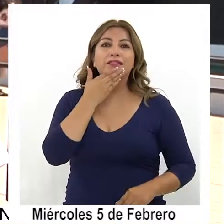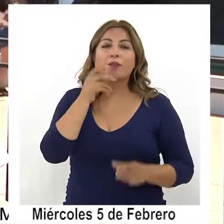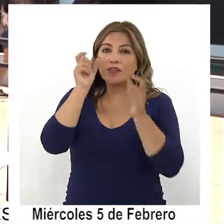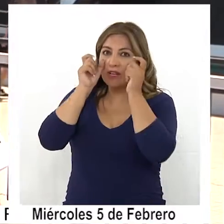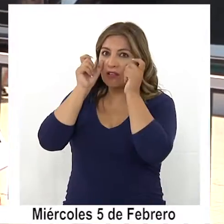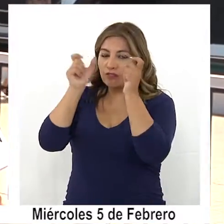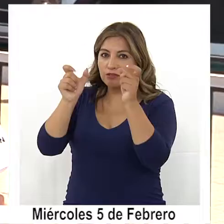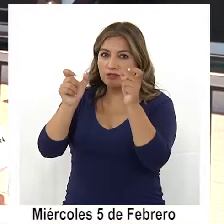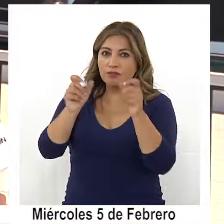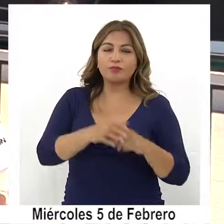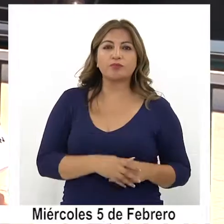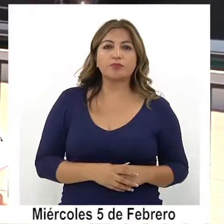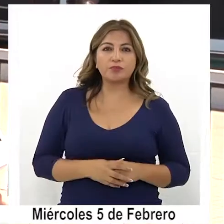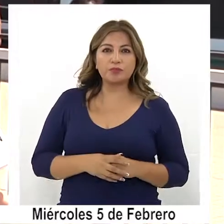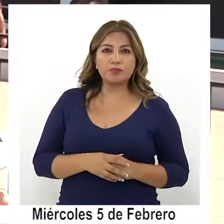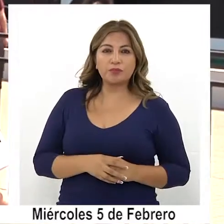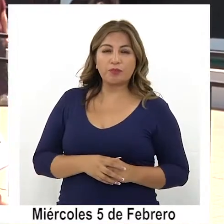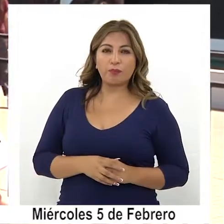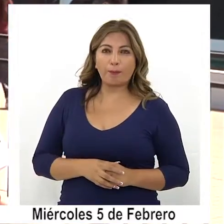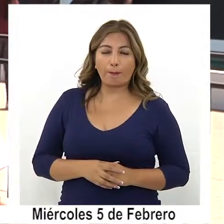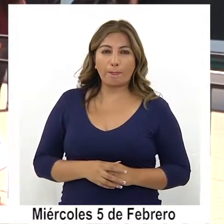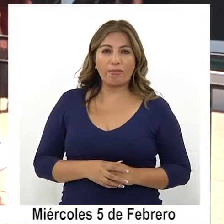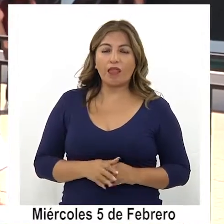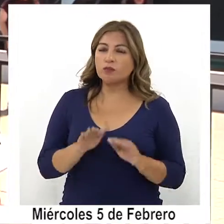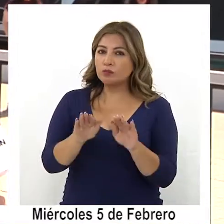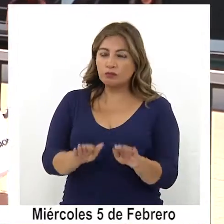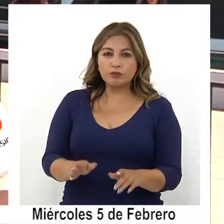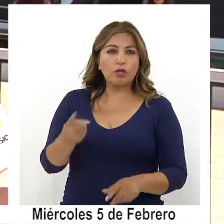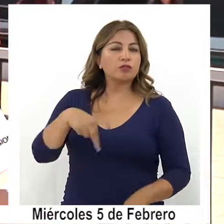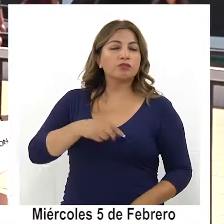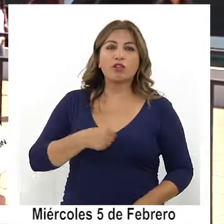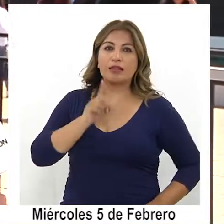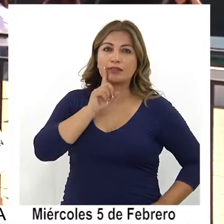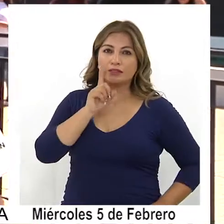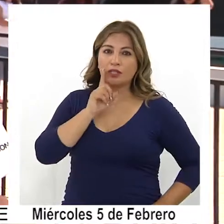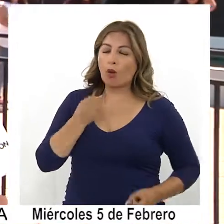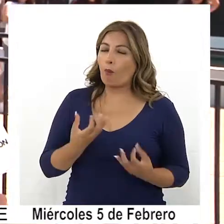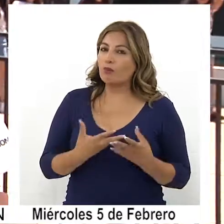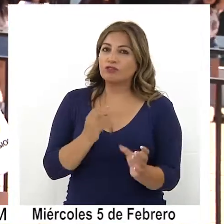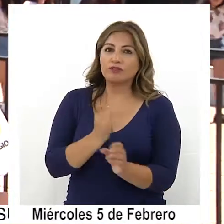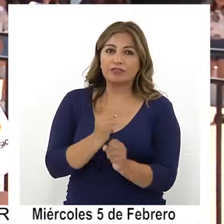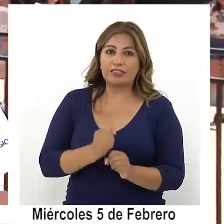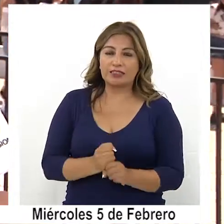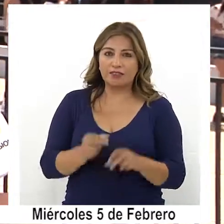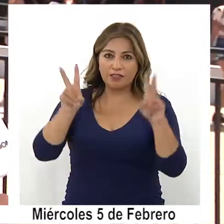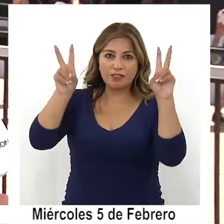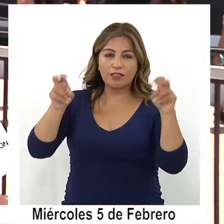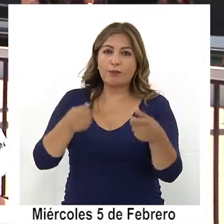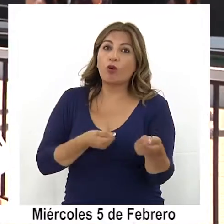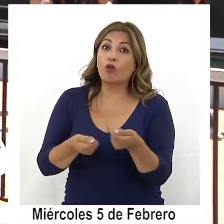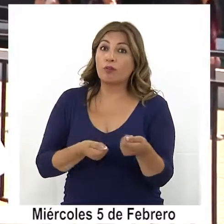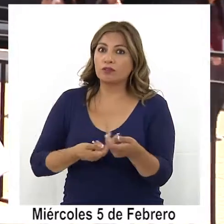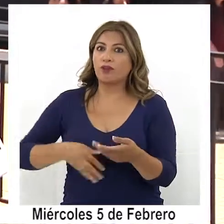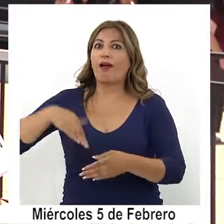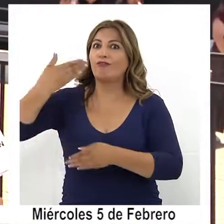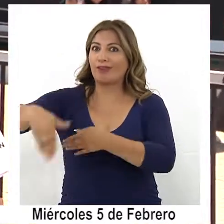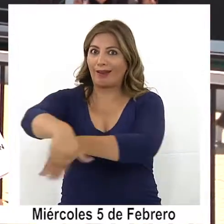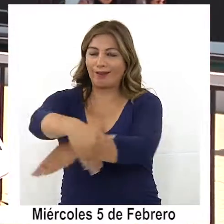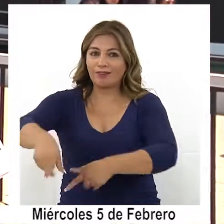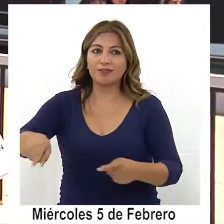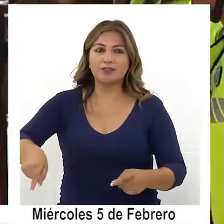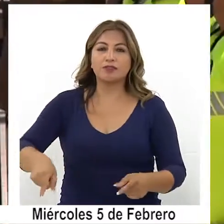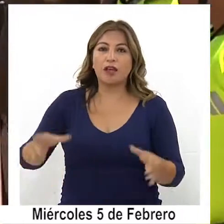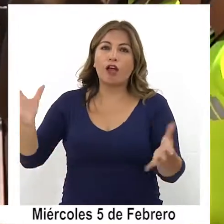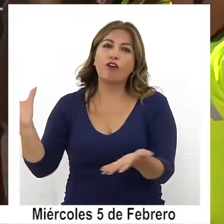sino que también del control y la fiscalización. Es así que hemos tenido mucha labor en materia de comercio ambulante,